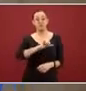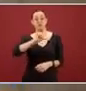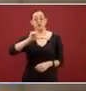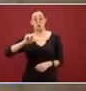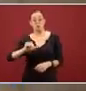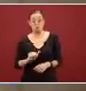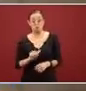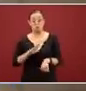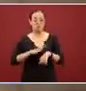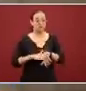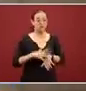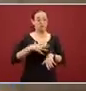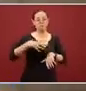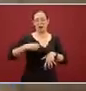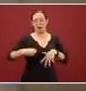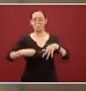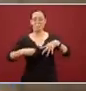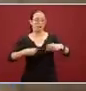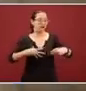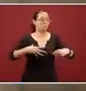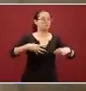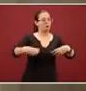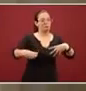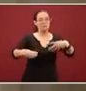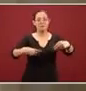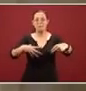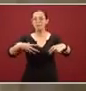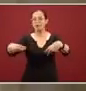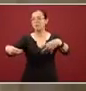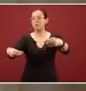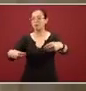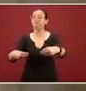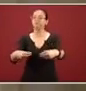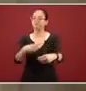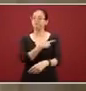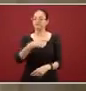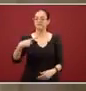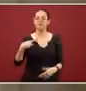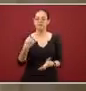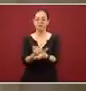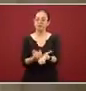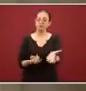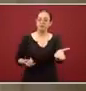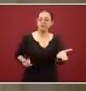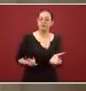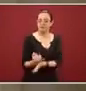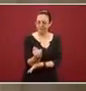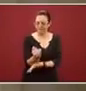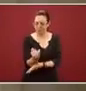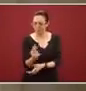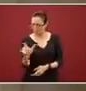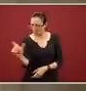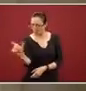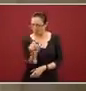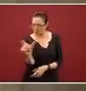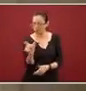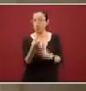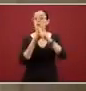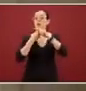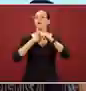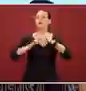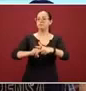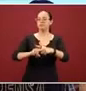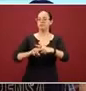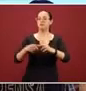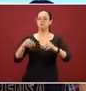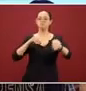existen contagios, llega un momento en que hay que tomar una decisión crucial, el momento exacto de iniciar estas